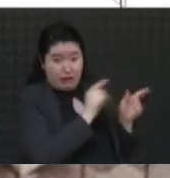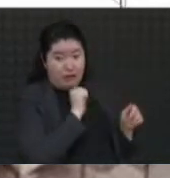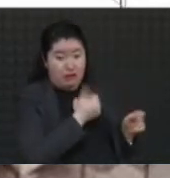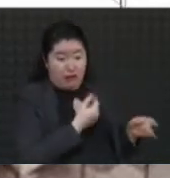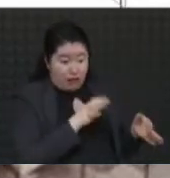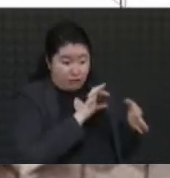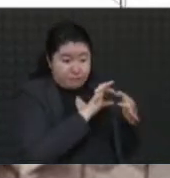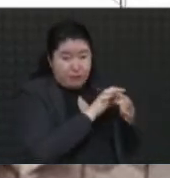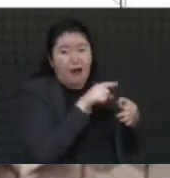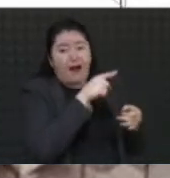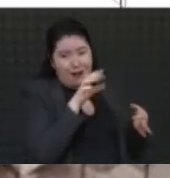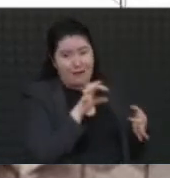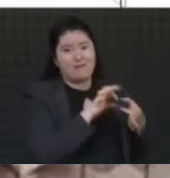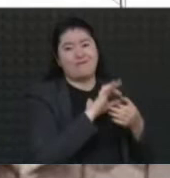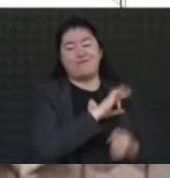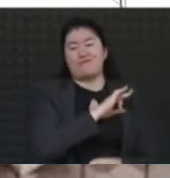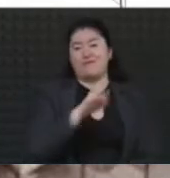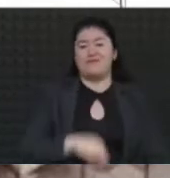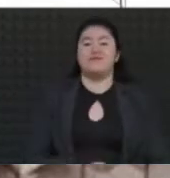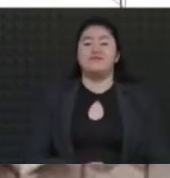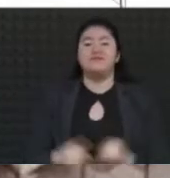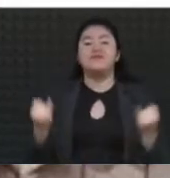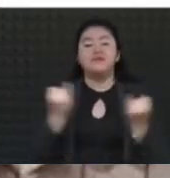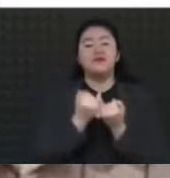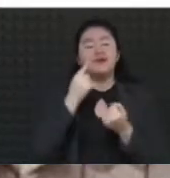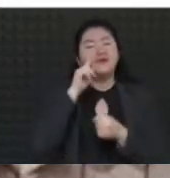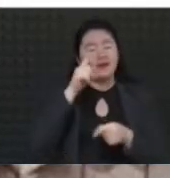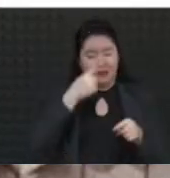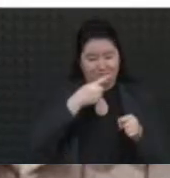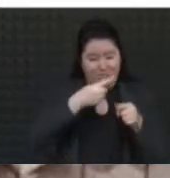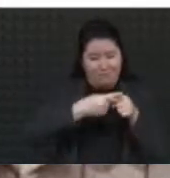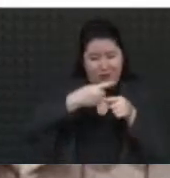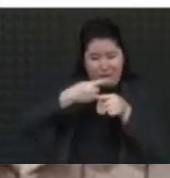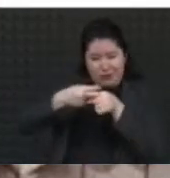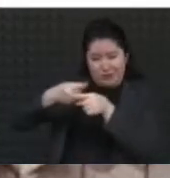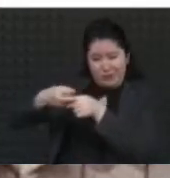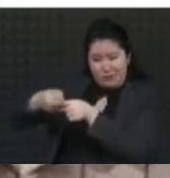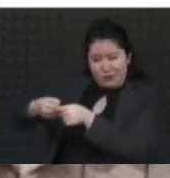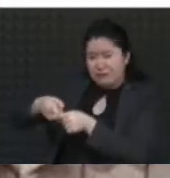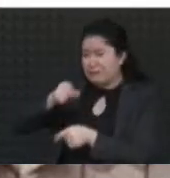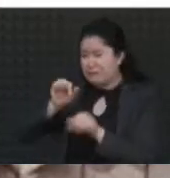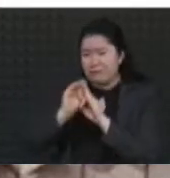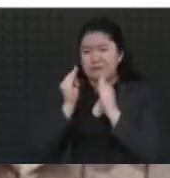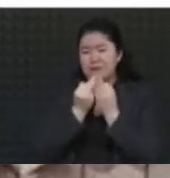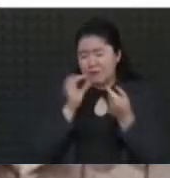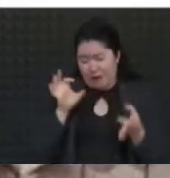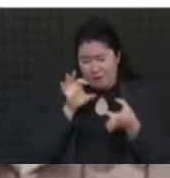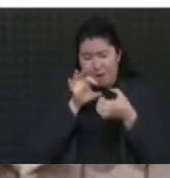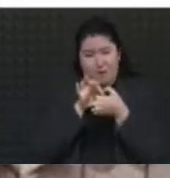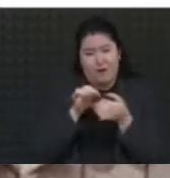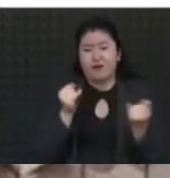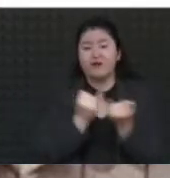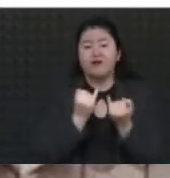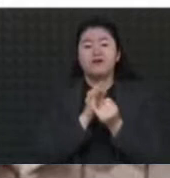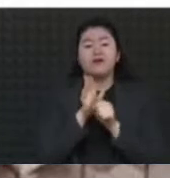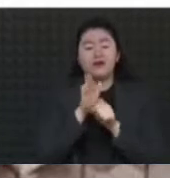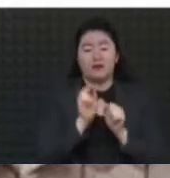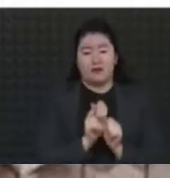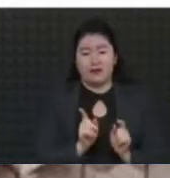se ven las diagonales que unen estos diafragmas. Adelante. Aquí igual, los puntales con la trave de